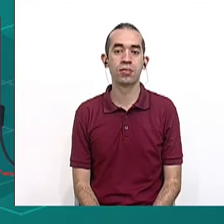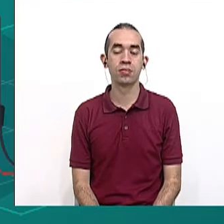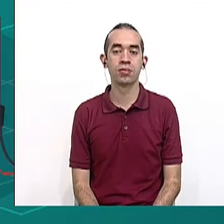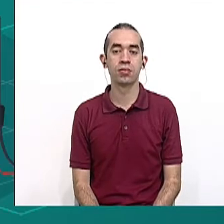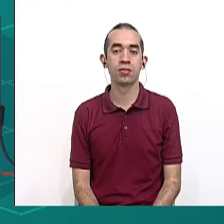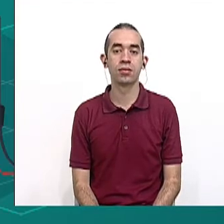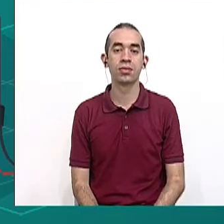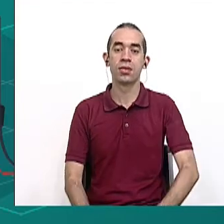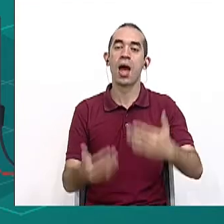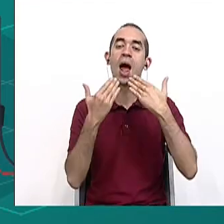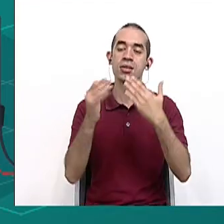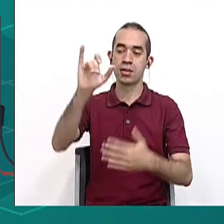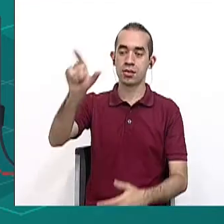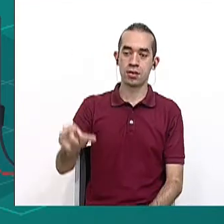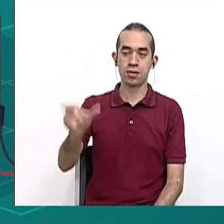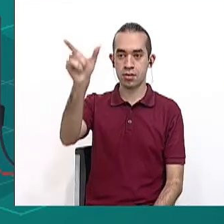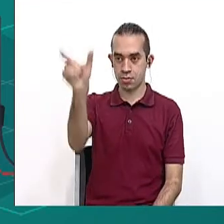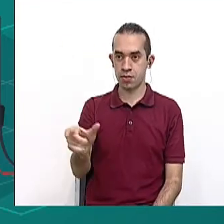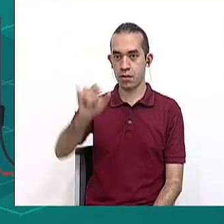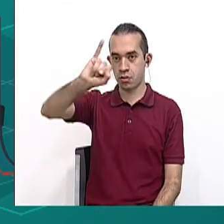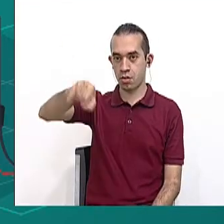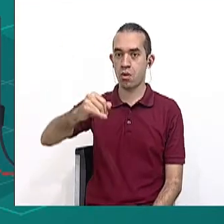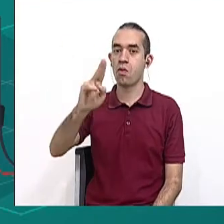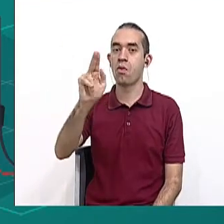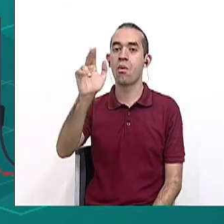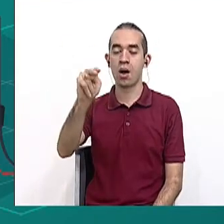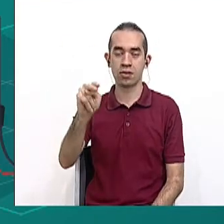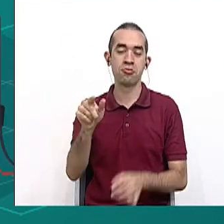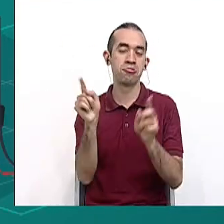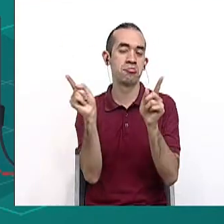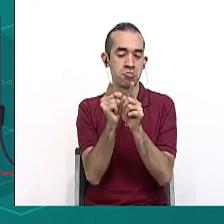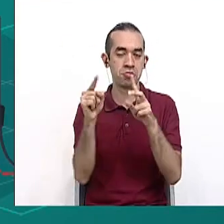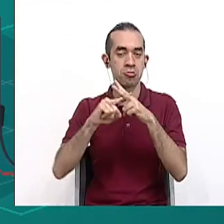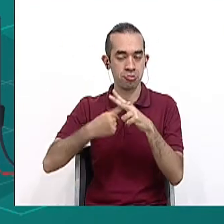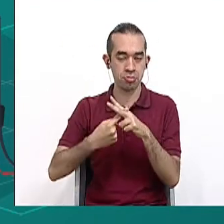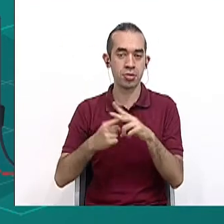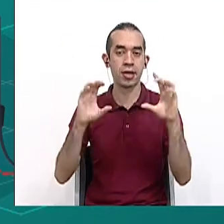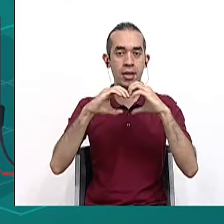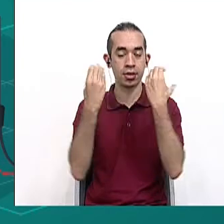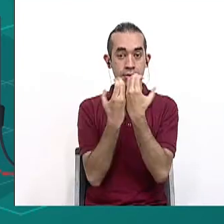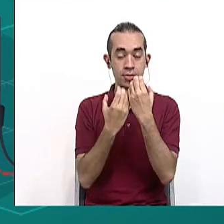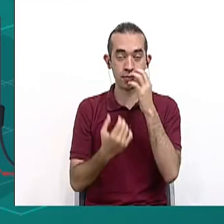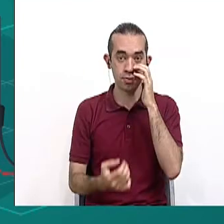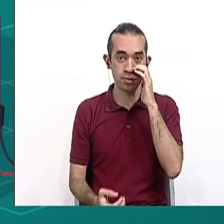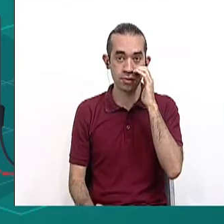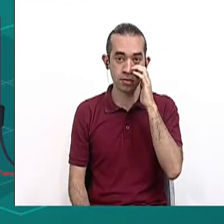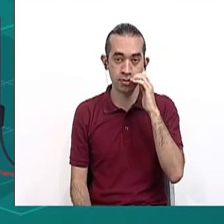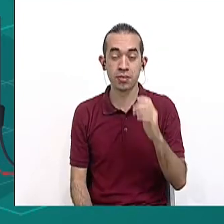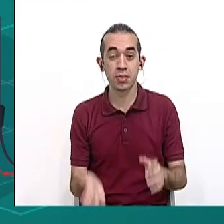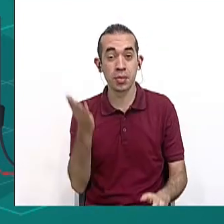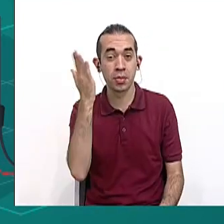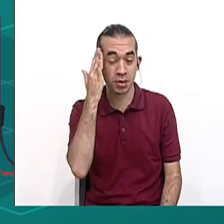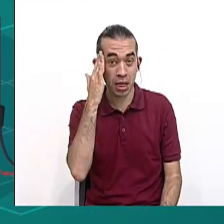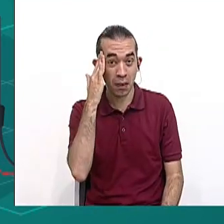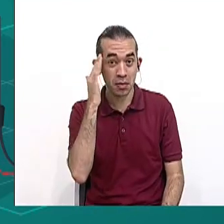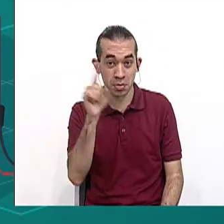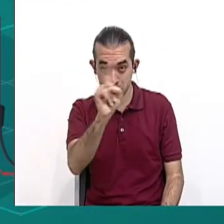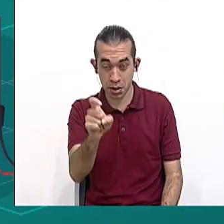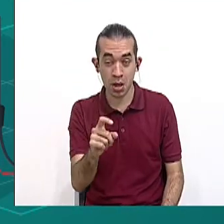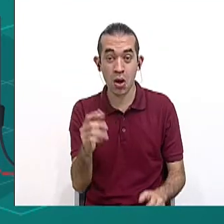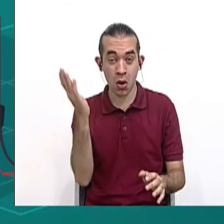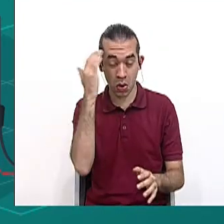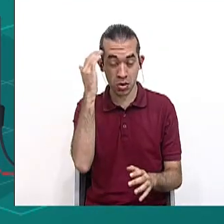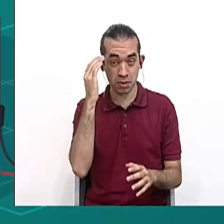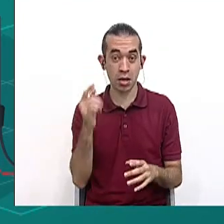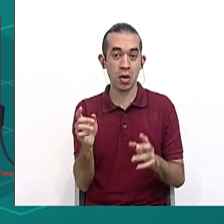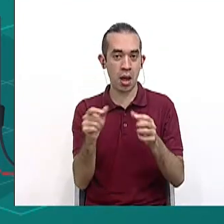Muchas gracias a Juan por realizar esta breve introducción a nuestra clase. Ya ahora sí saben cuáles son esos conocimientos